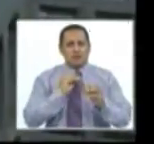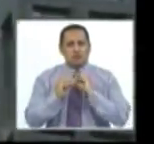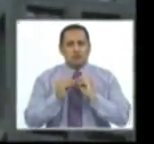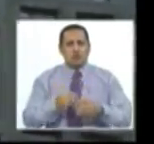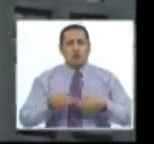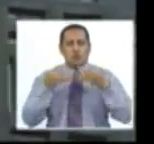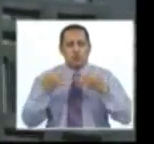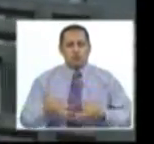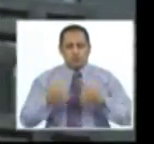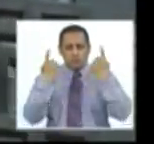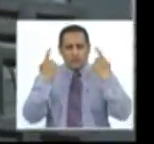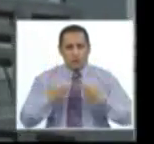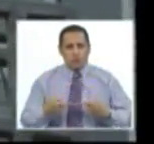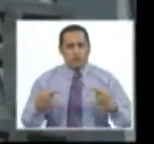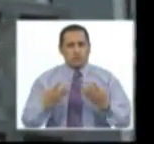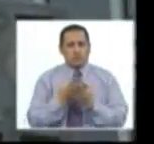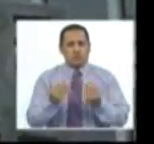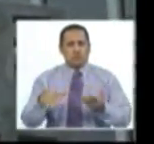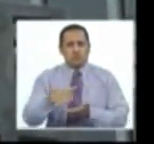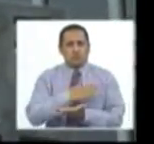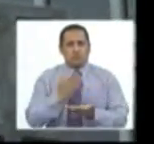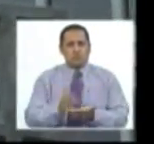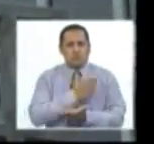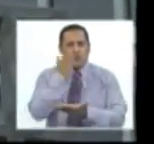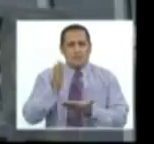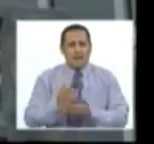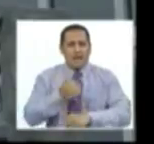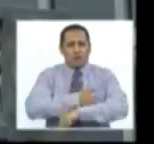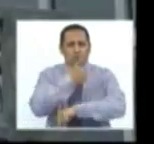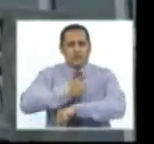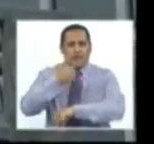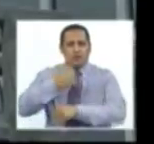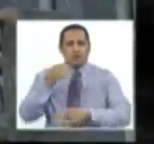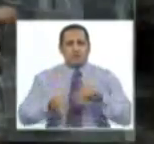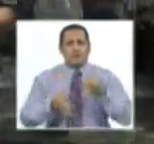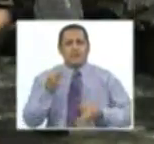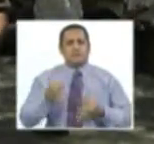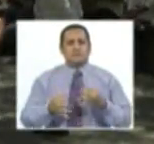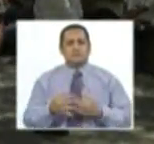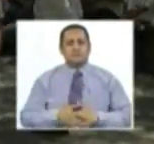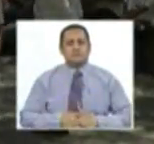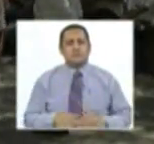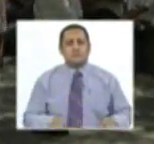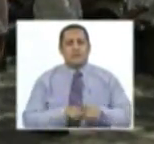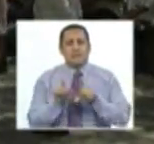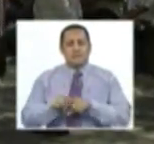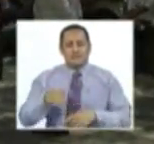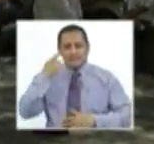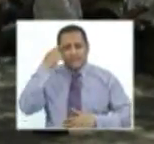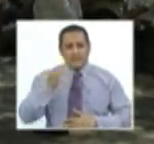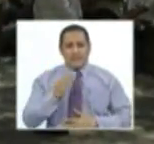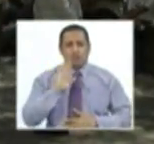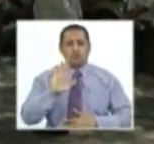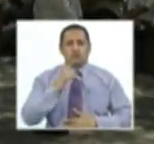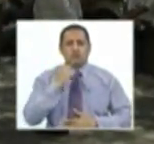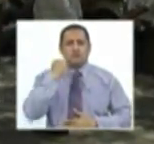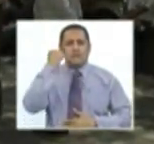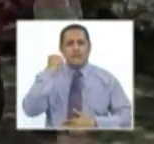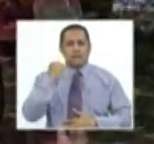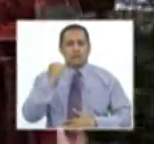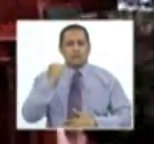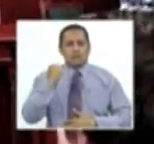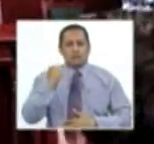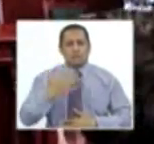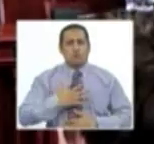justa las controversias que se presentan ante las autoridades judiciales. Se considera un derecho